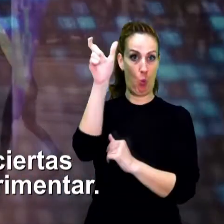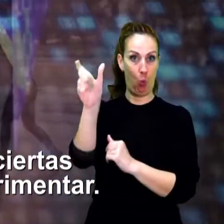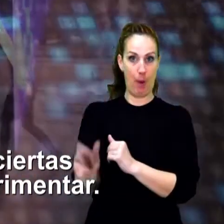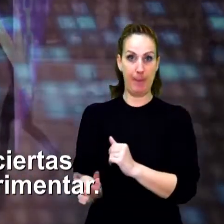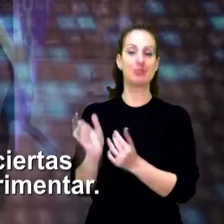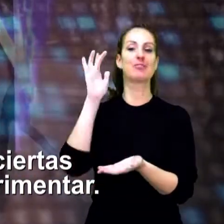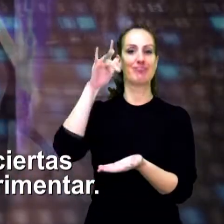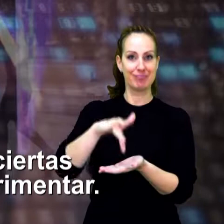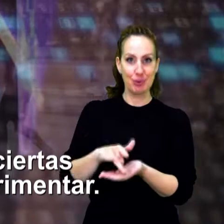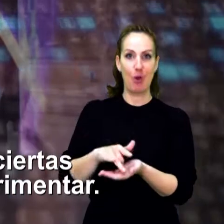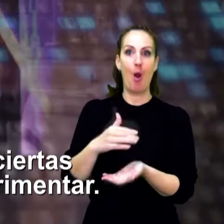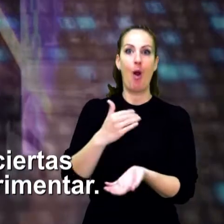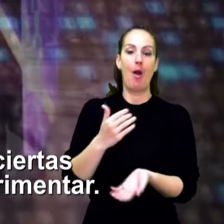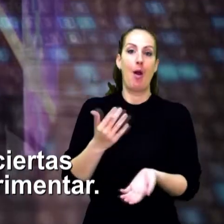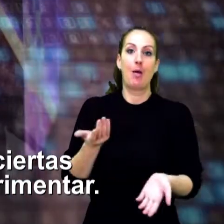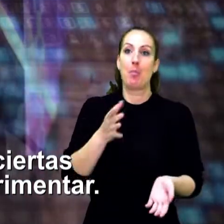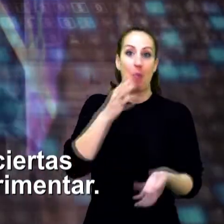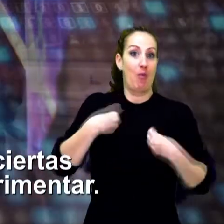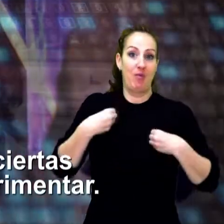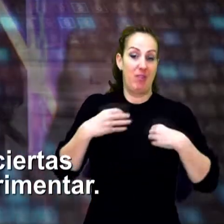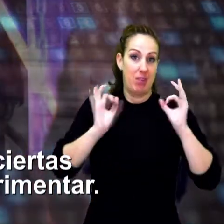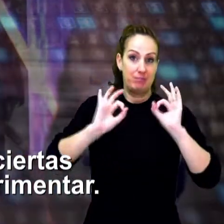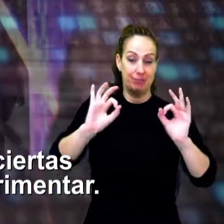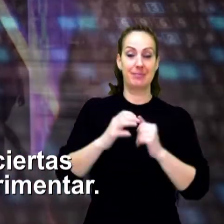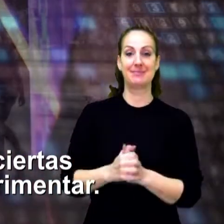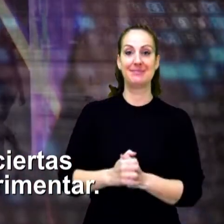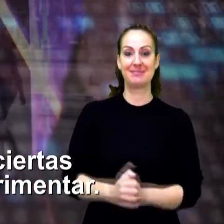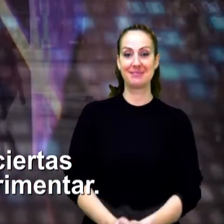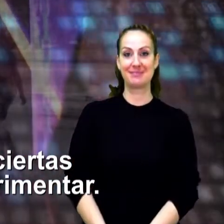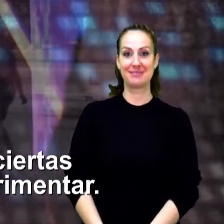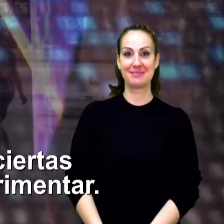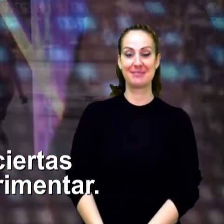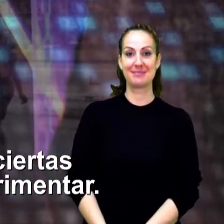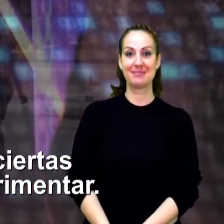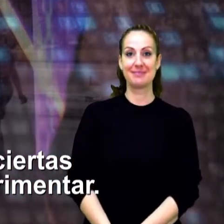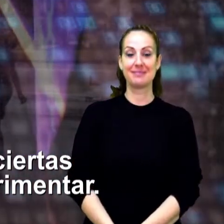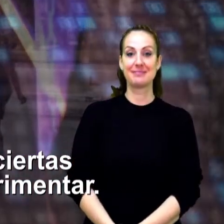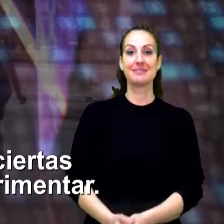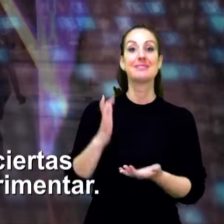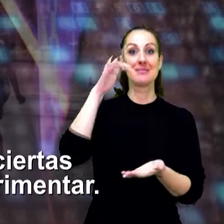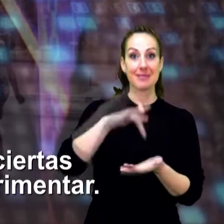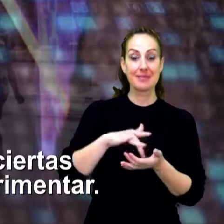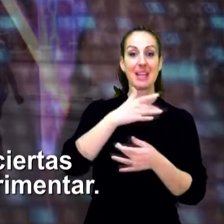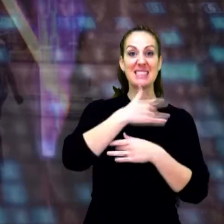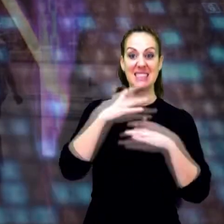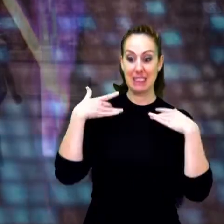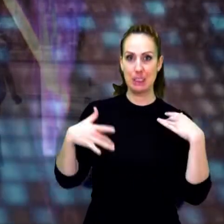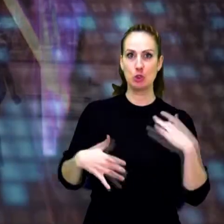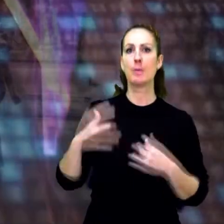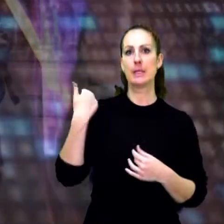normalmente temporales que cualquier persona, ante ciertas situaciones o acontecimientos, puede